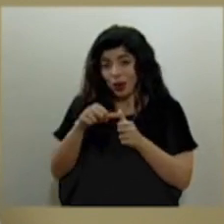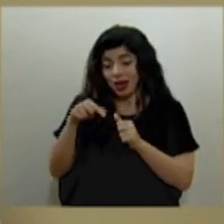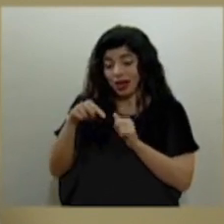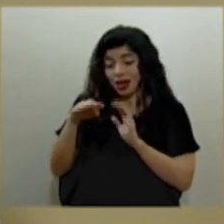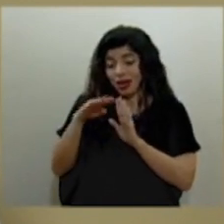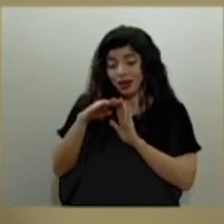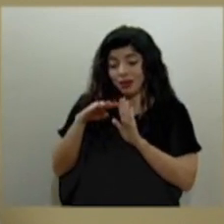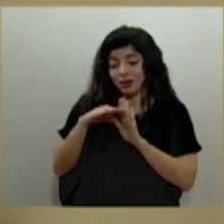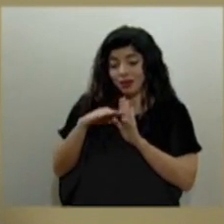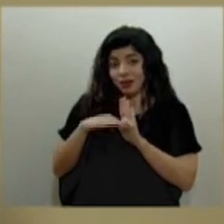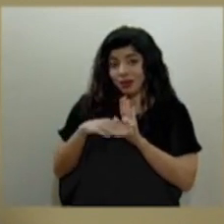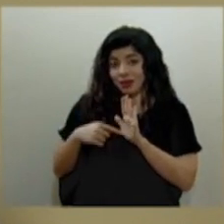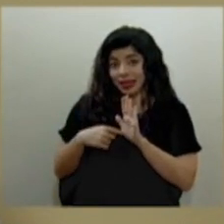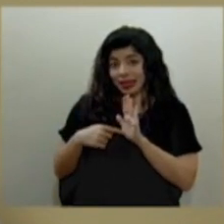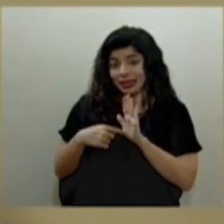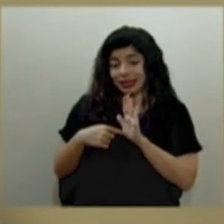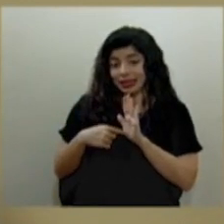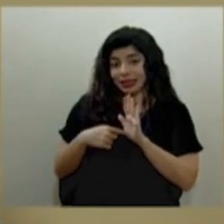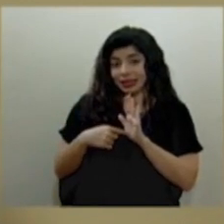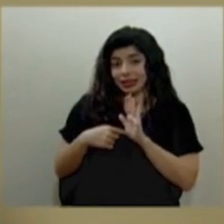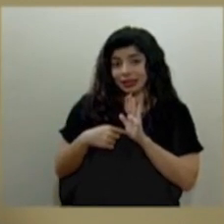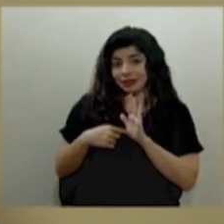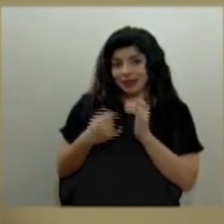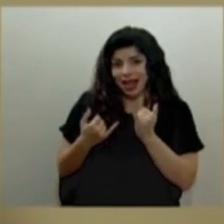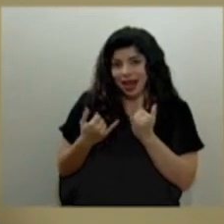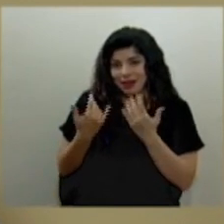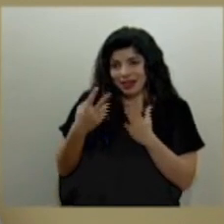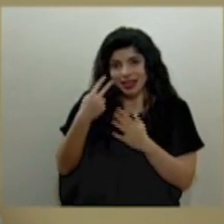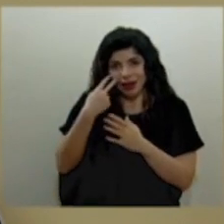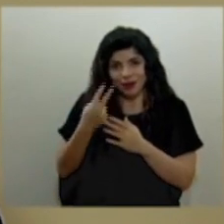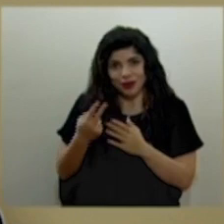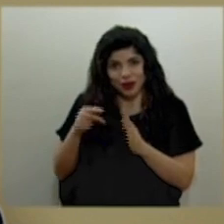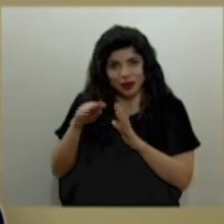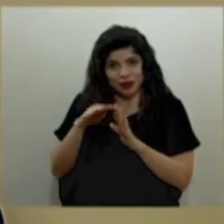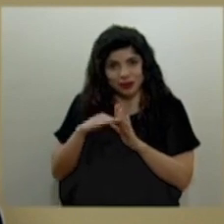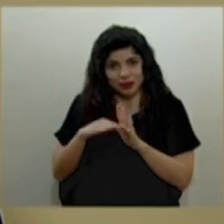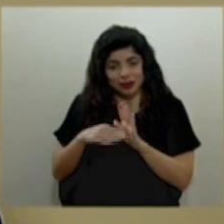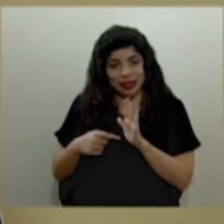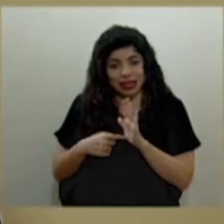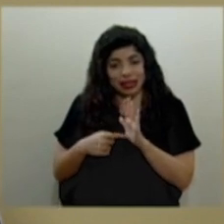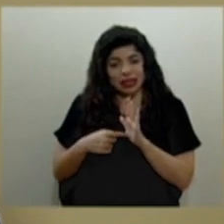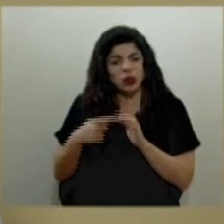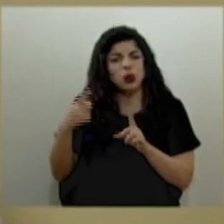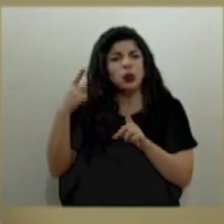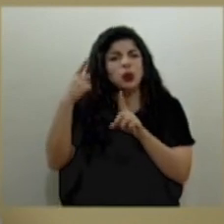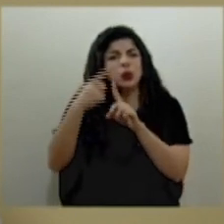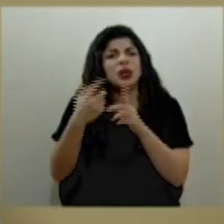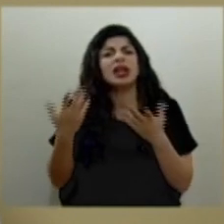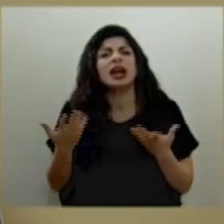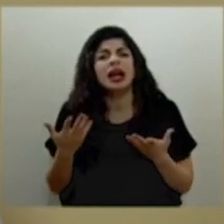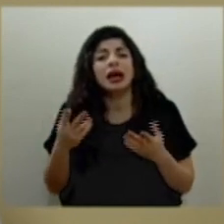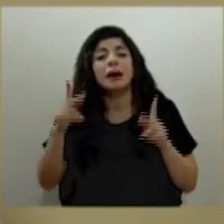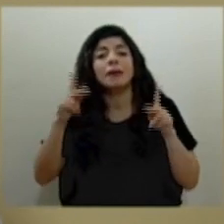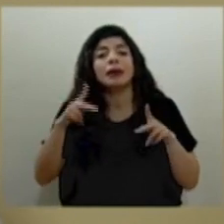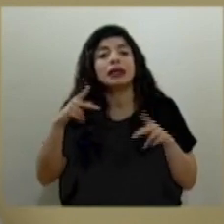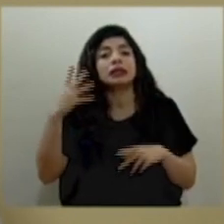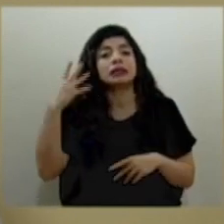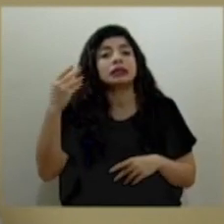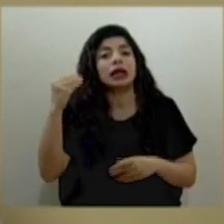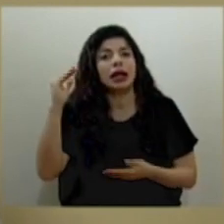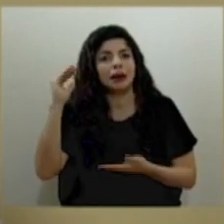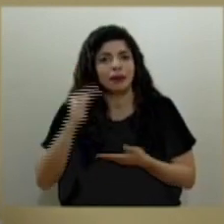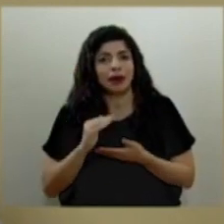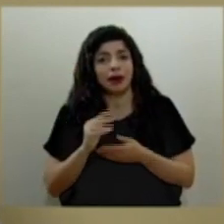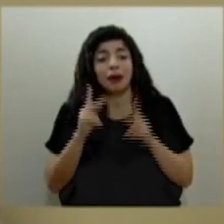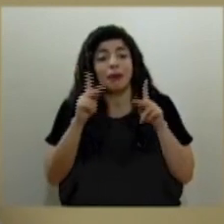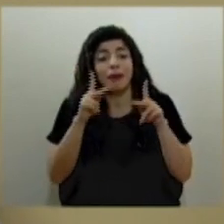medidas que ustedes ven, que vimos ahora, repasamos, lo que buscan es disminuir movilidad, disminuir